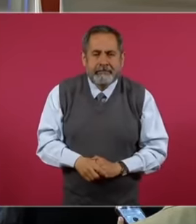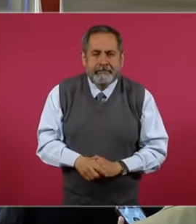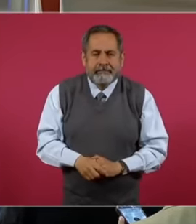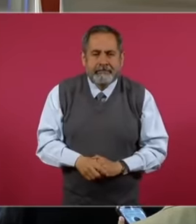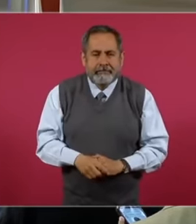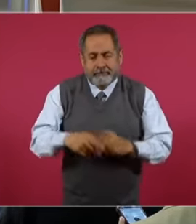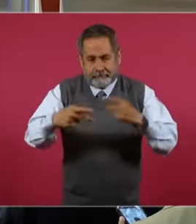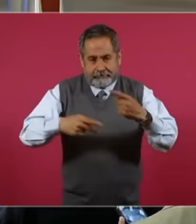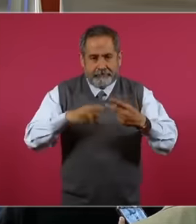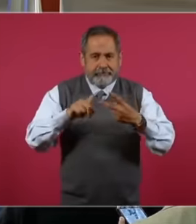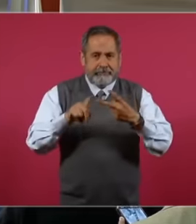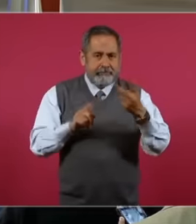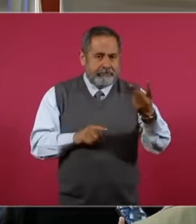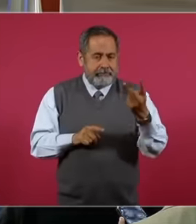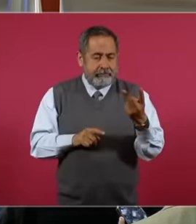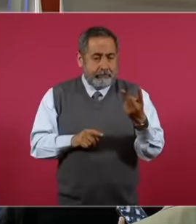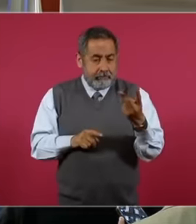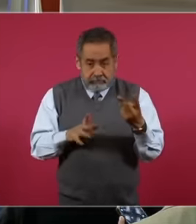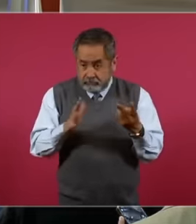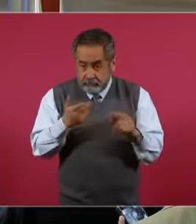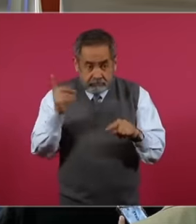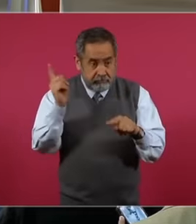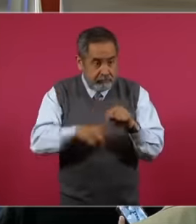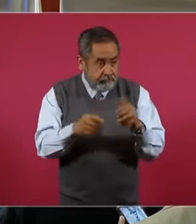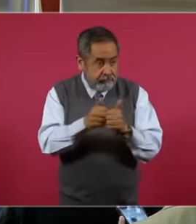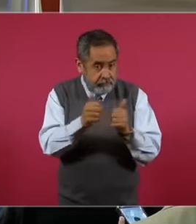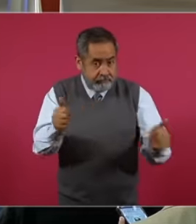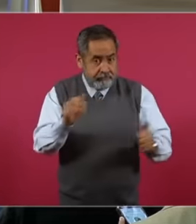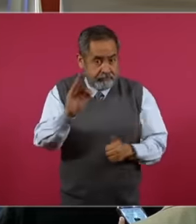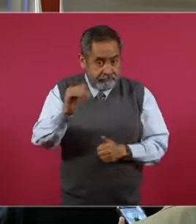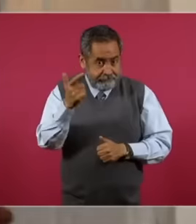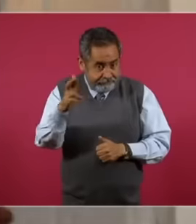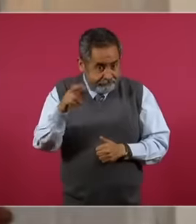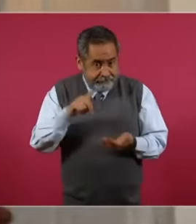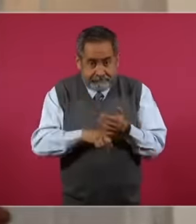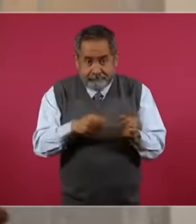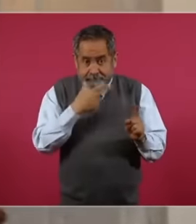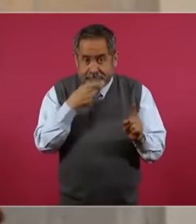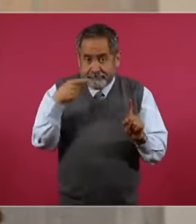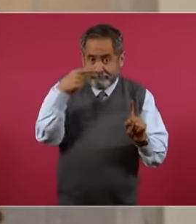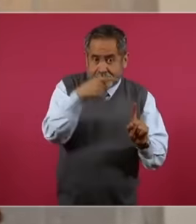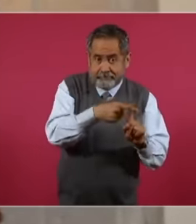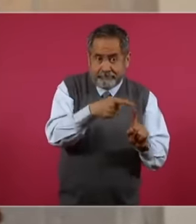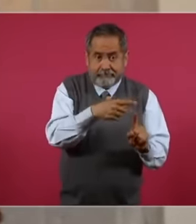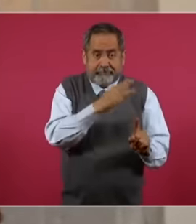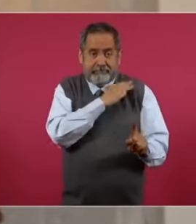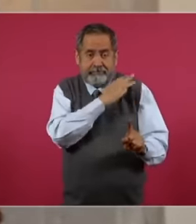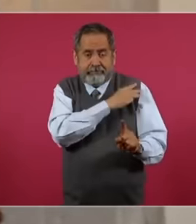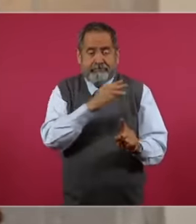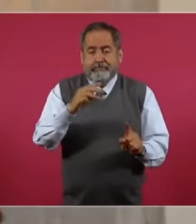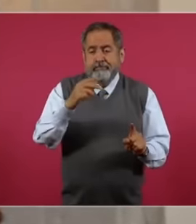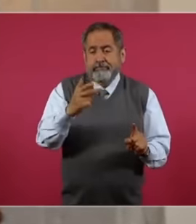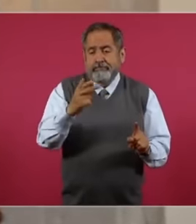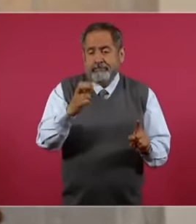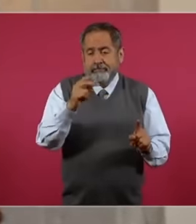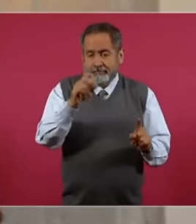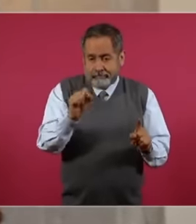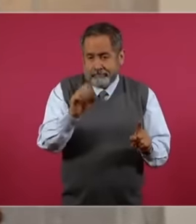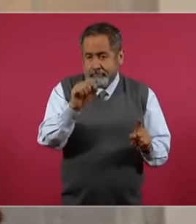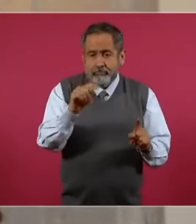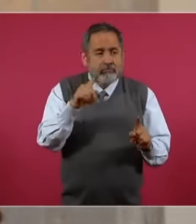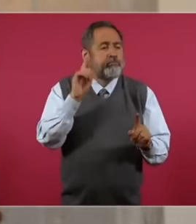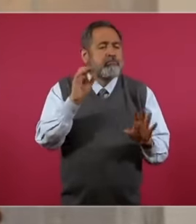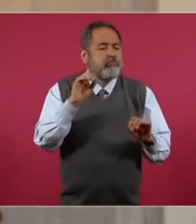La pregunta dos, ¿fue separado del puesto en la Fiscalía General de la República el coronel Hernández Soto o se le